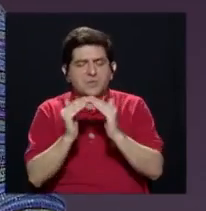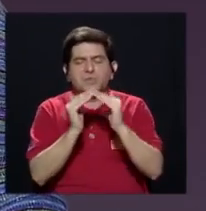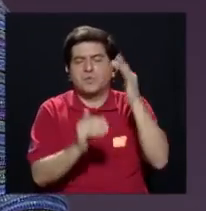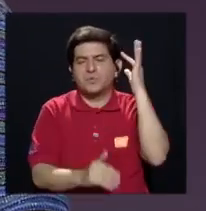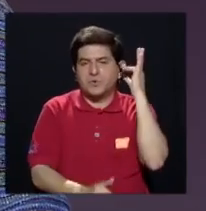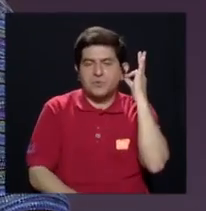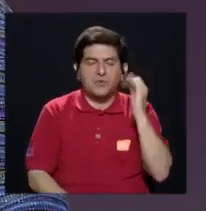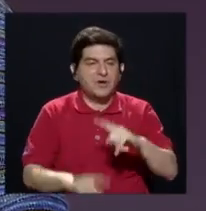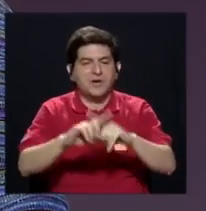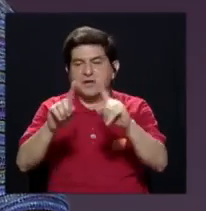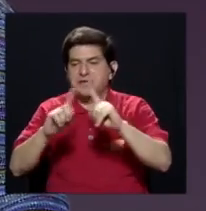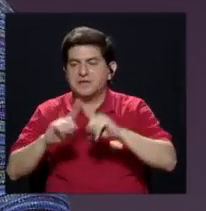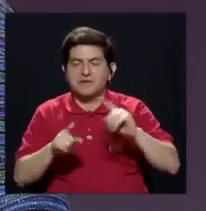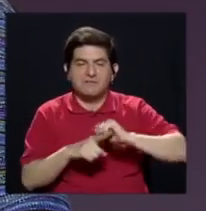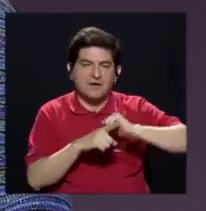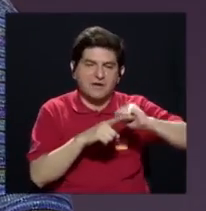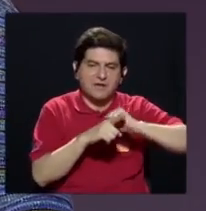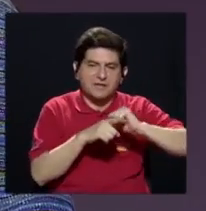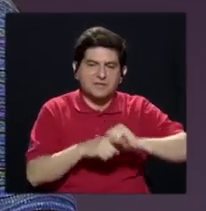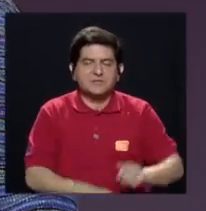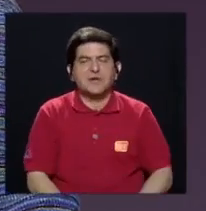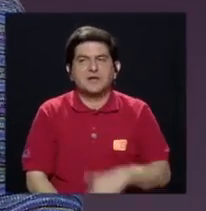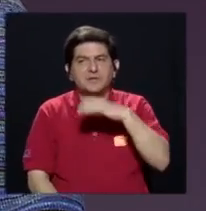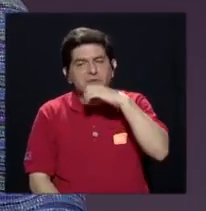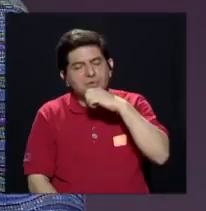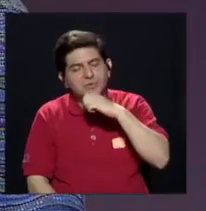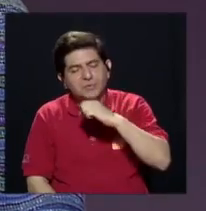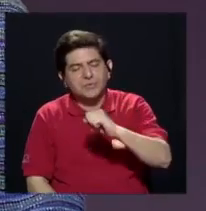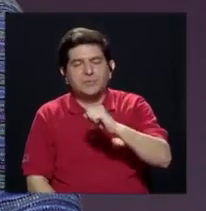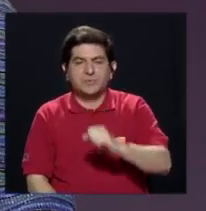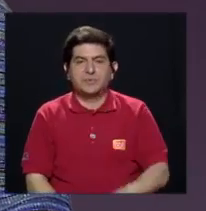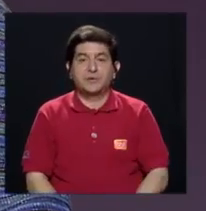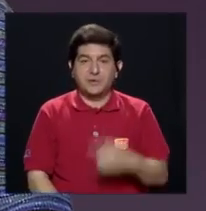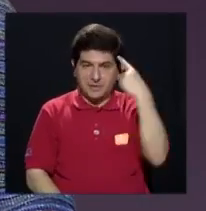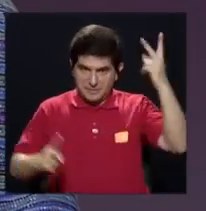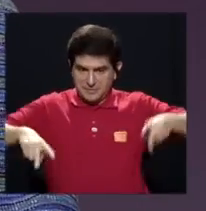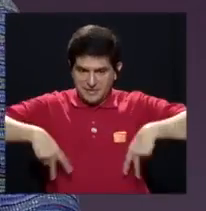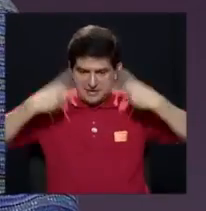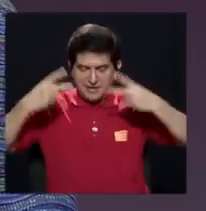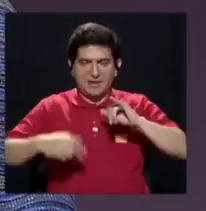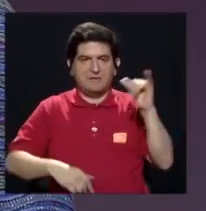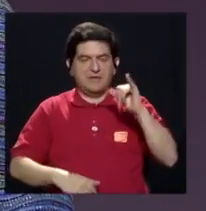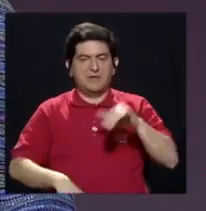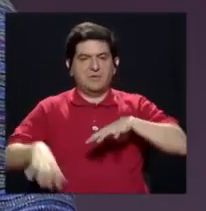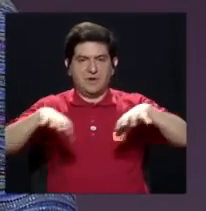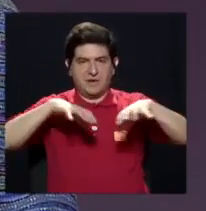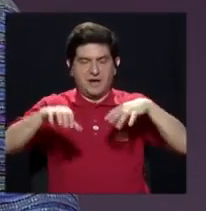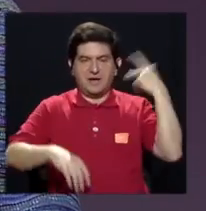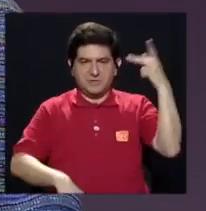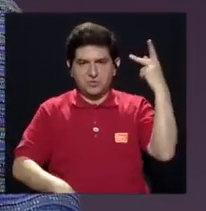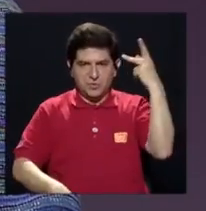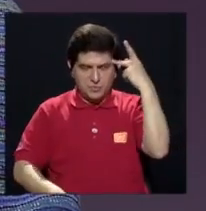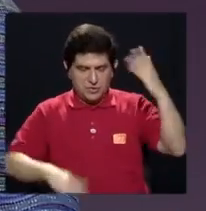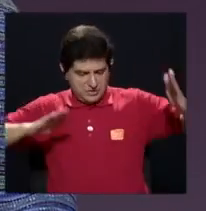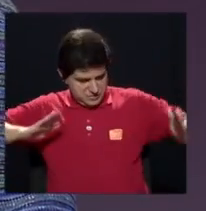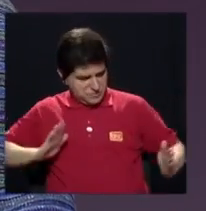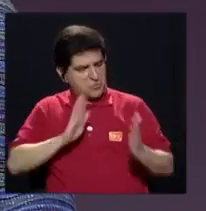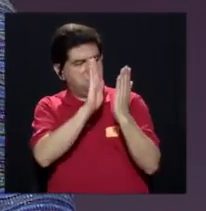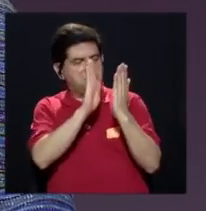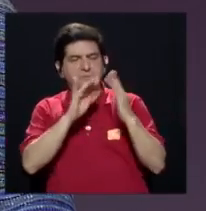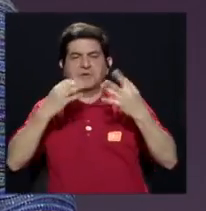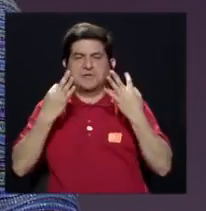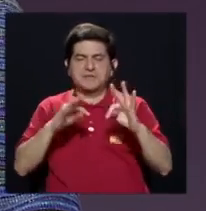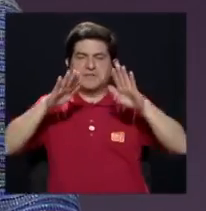mujeres de las diferentes prácticas ancestrales para la vida creo que también se vuelve un acto político de resistencia para